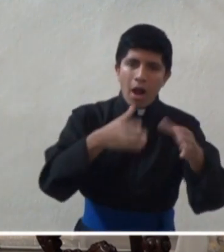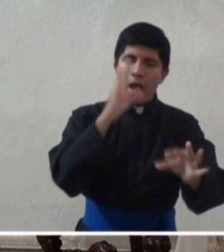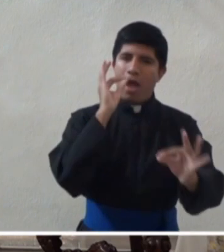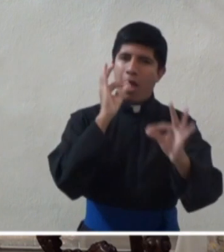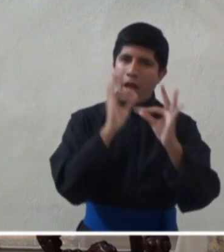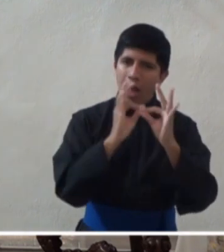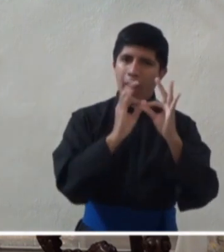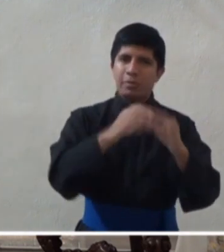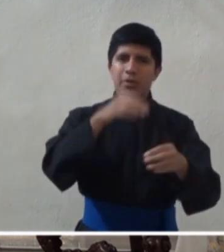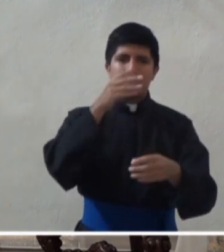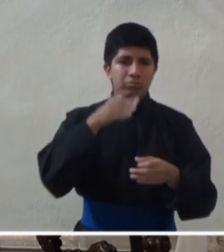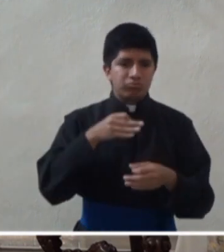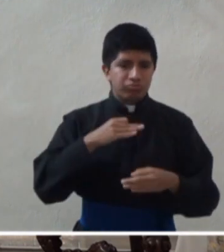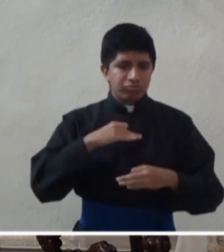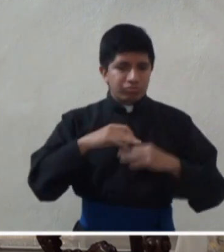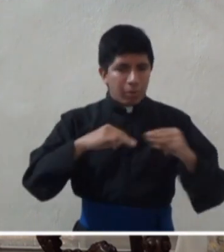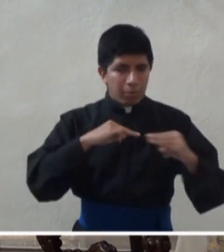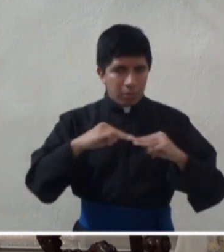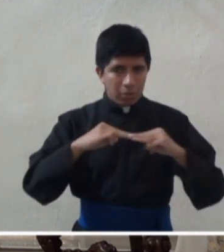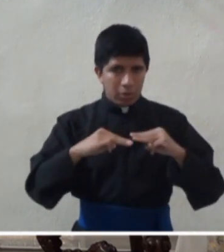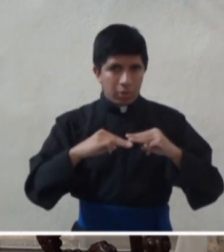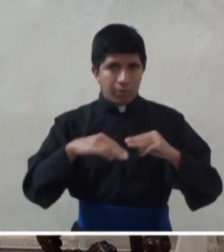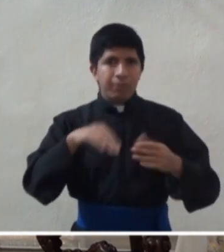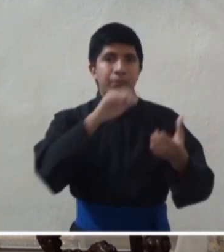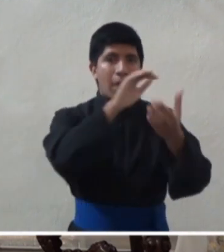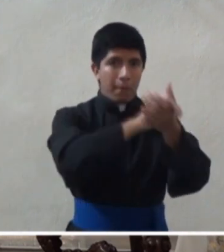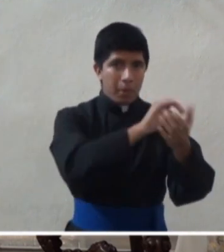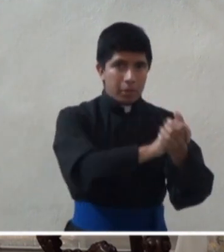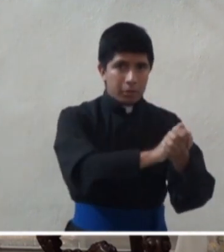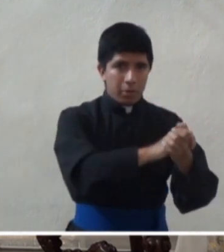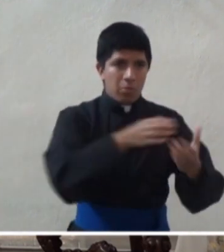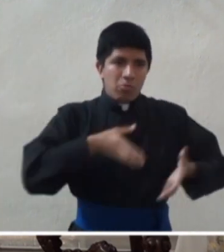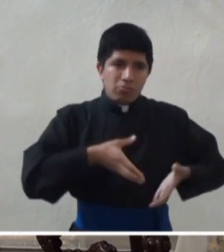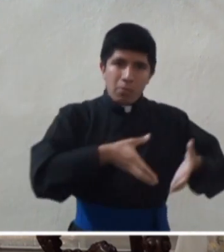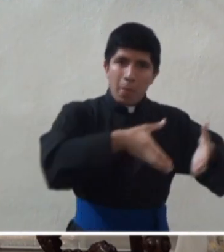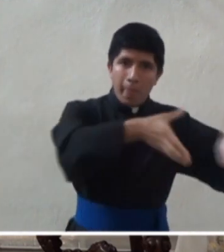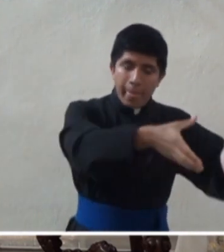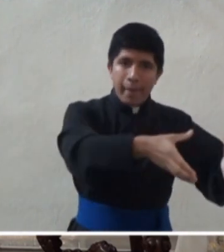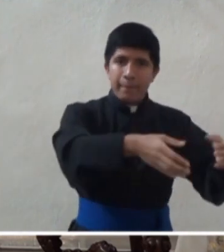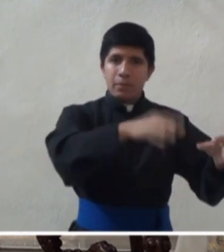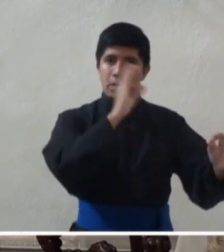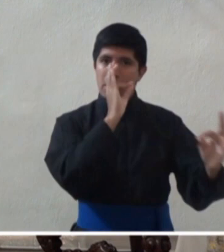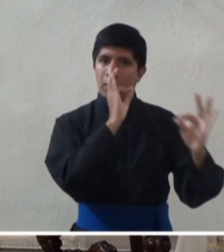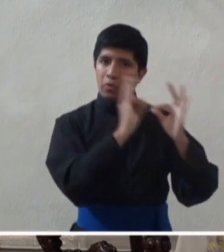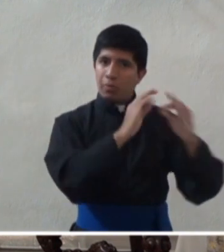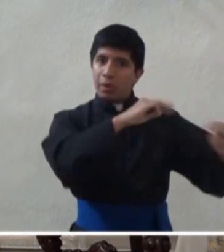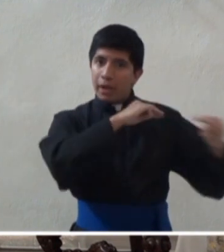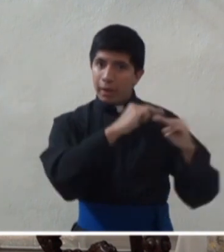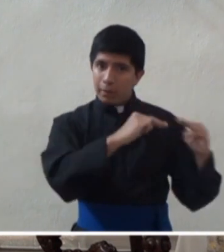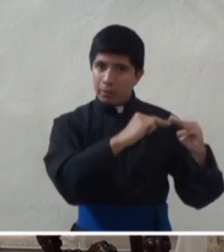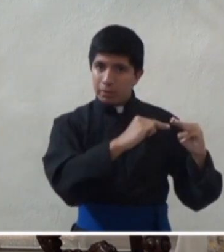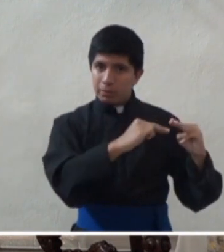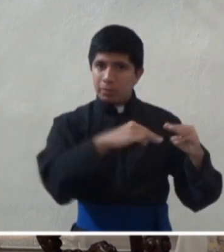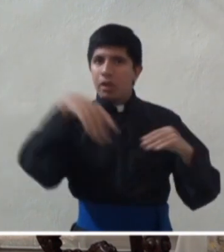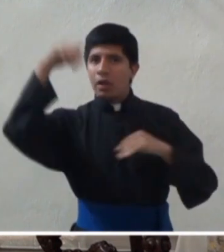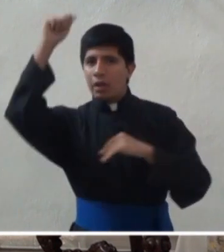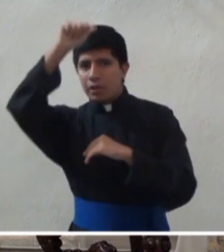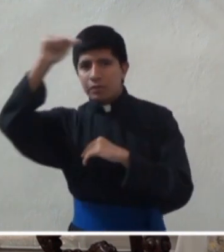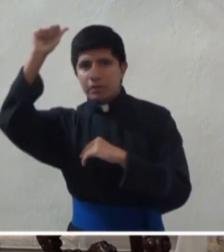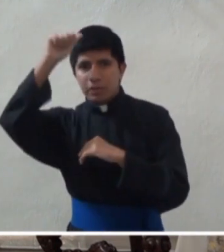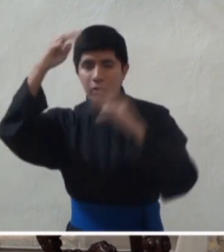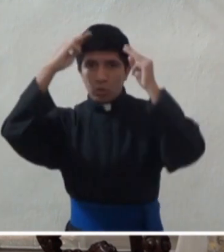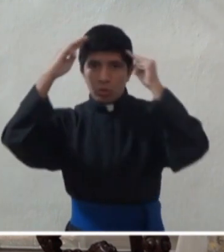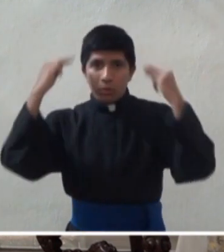de pastor y de oveja dentro de la vida matrimonial, a quienes nos ha llamado dentro de la vida laical